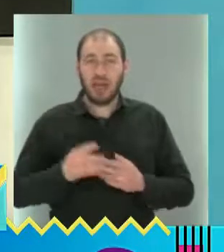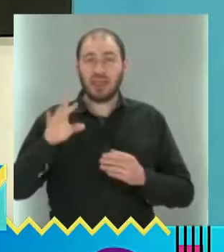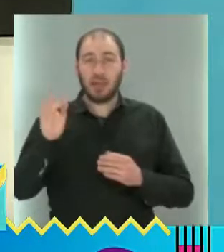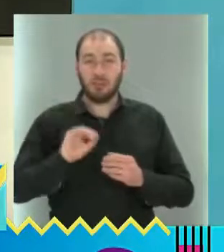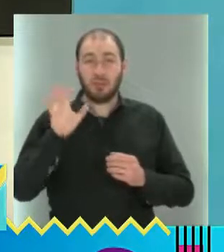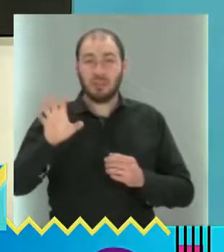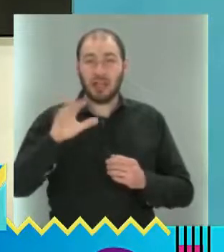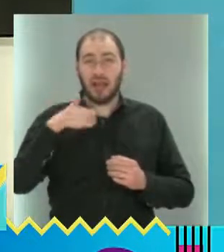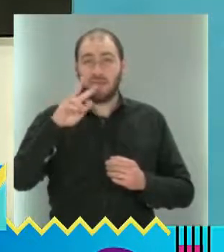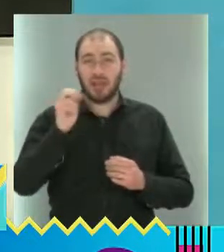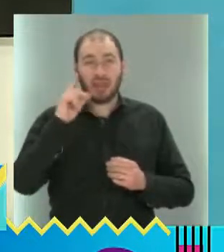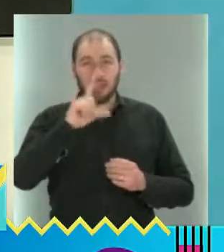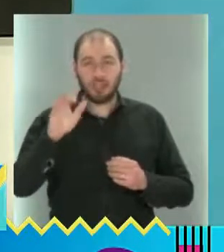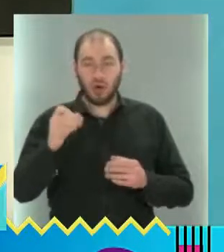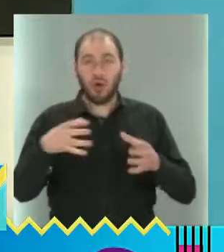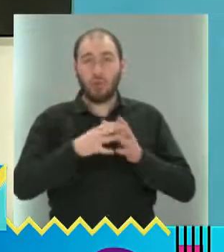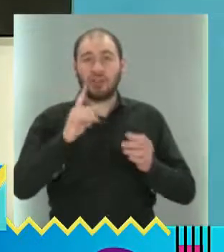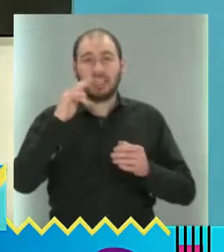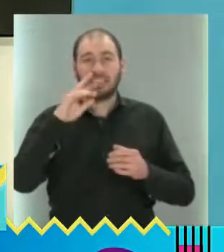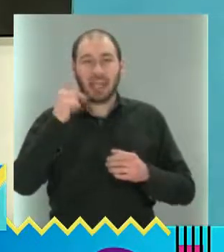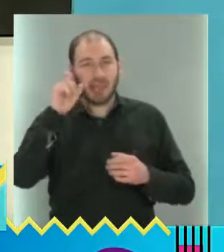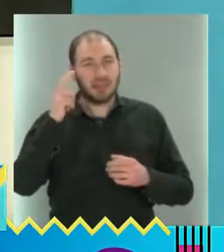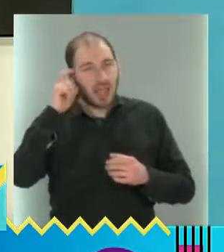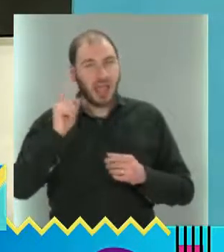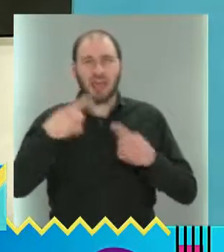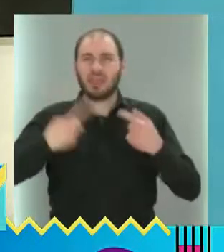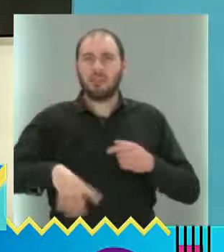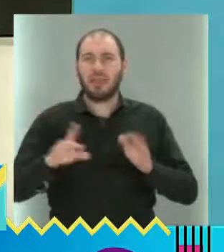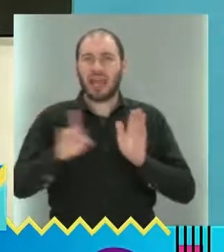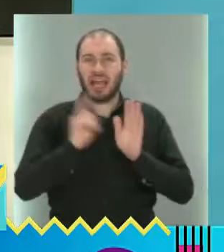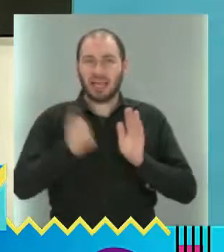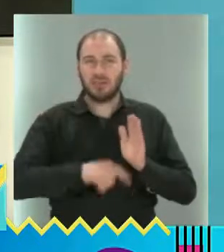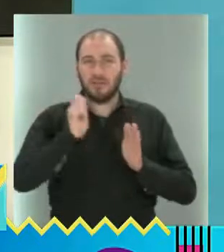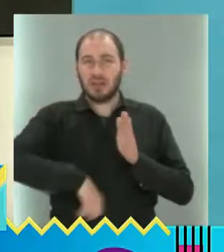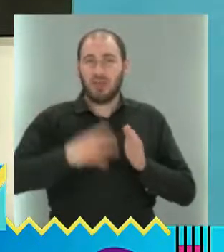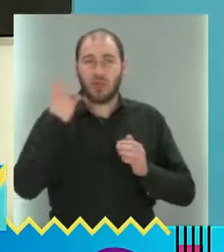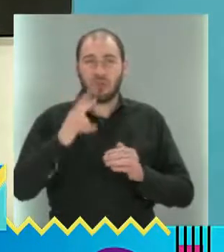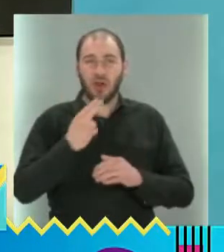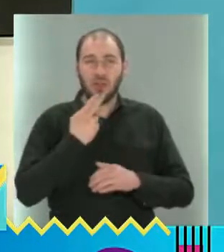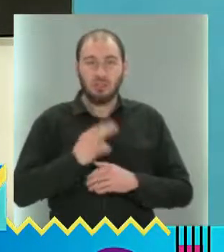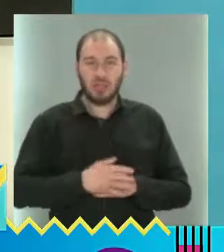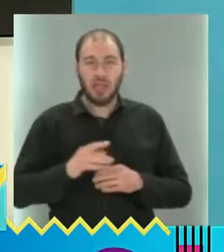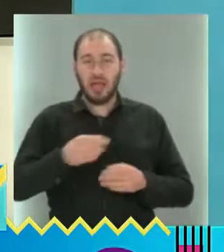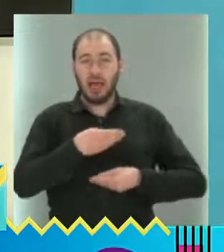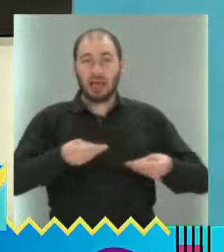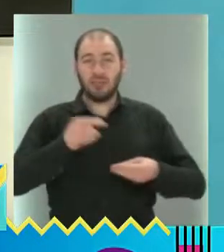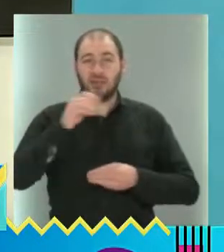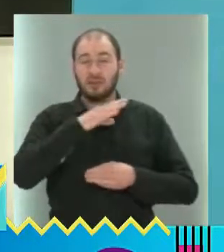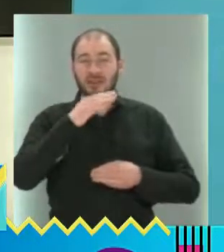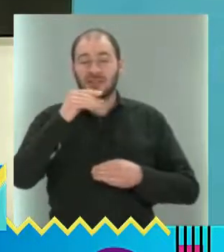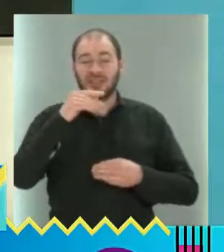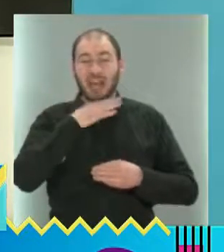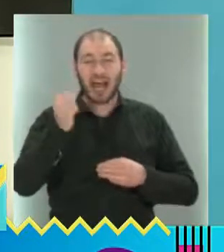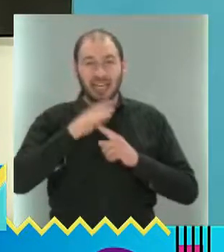diputado provincial Mario Vadillo del Partido Intransigente, que tiene que ver con un decreto firmado en el 2011 durante la gestión de Celso Jaque,